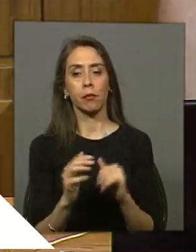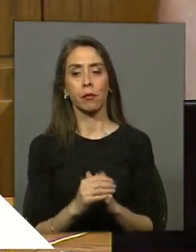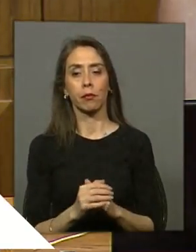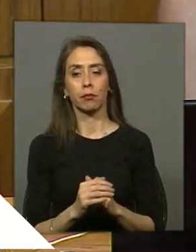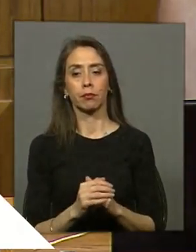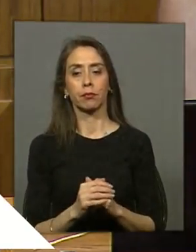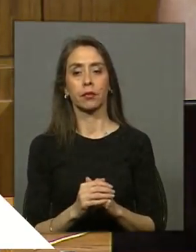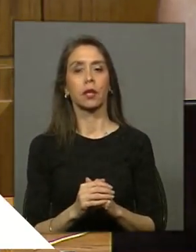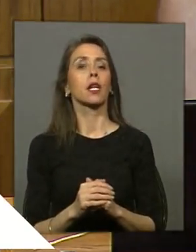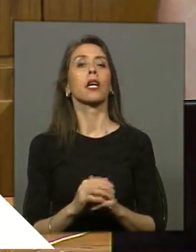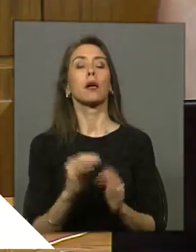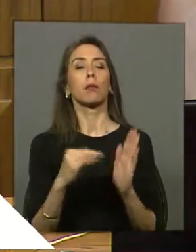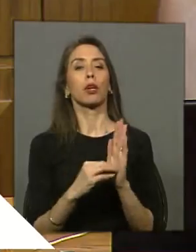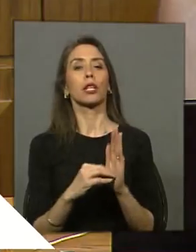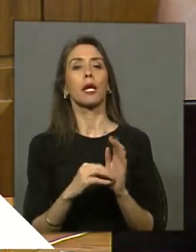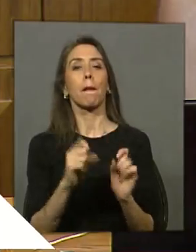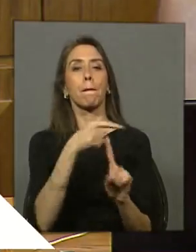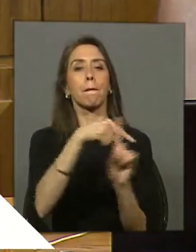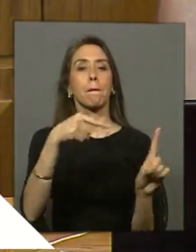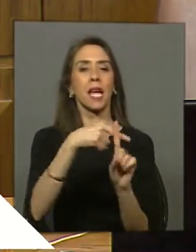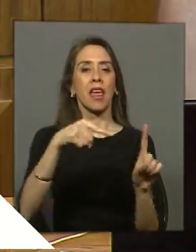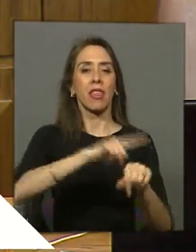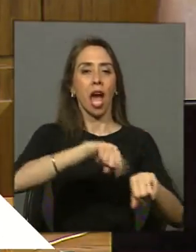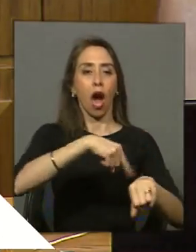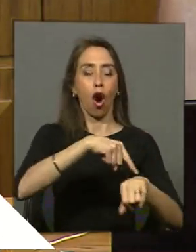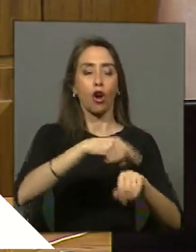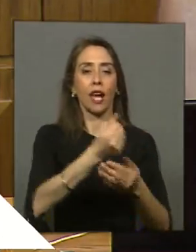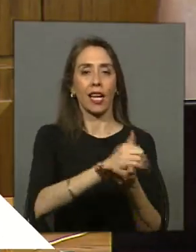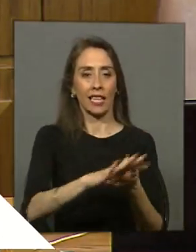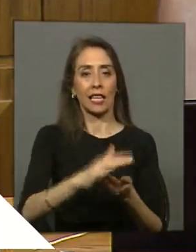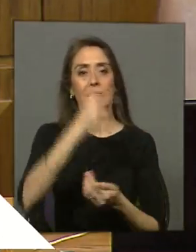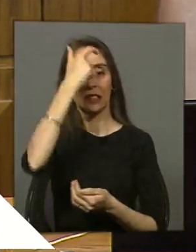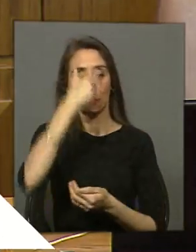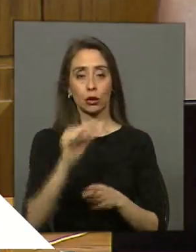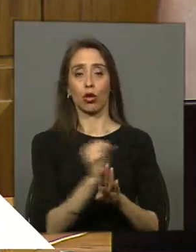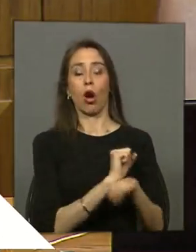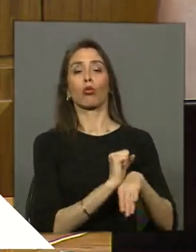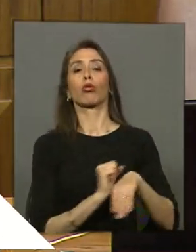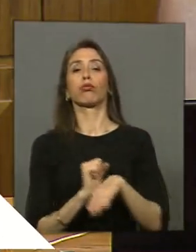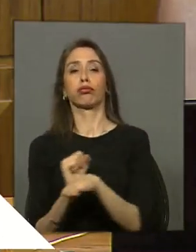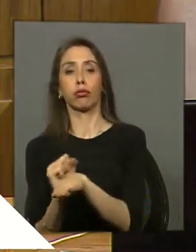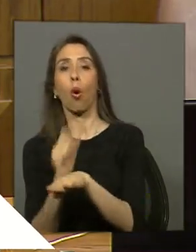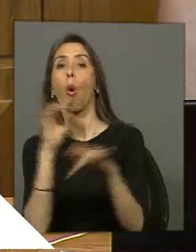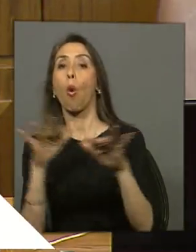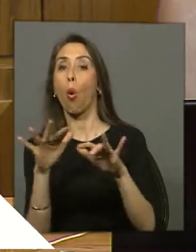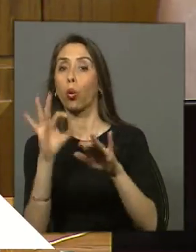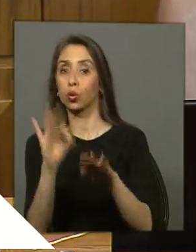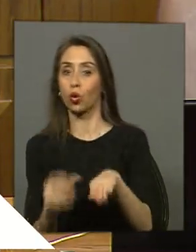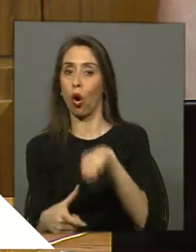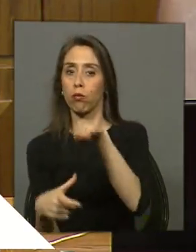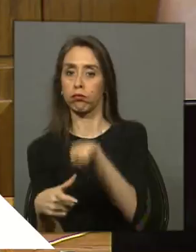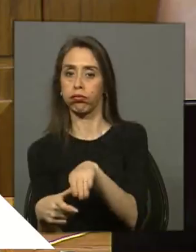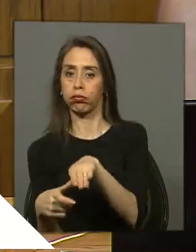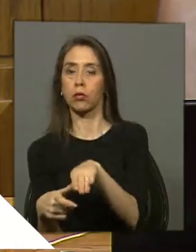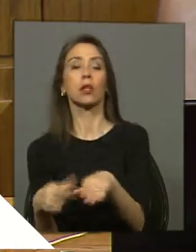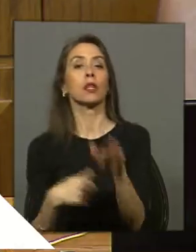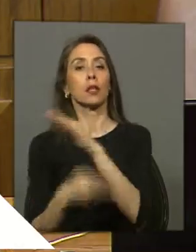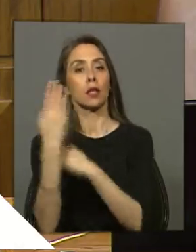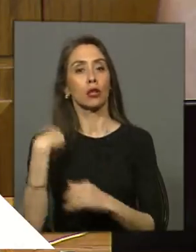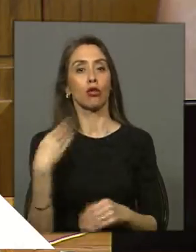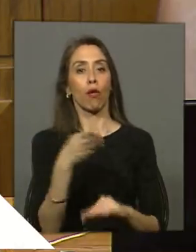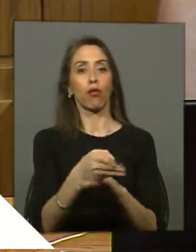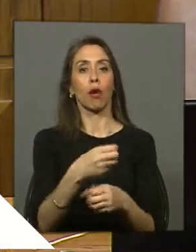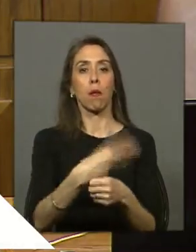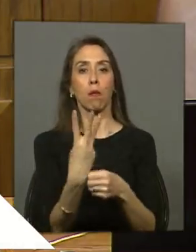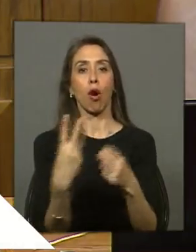media hora y hasta por las dos horas continuas en aquellos casos que el consumidor demostrar efectivo consumo. Hace unos días me pasó en el mall